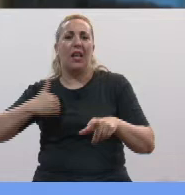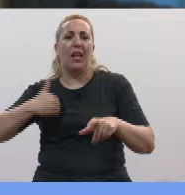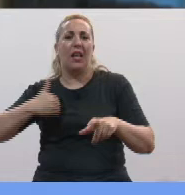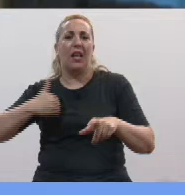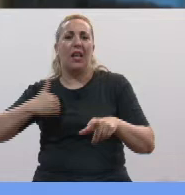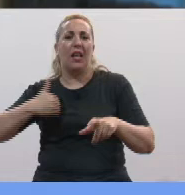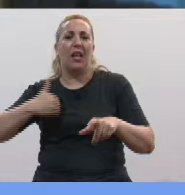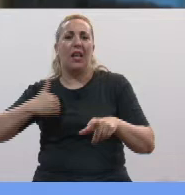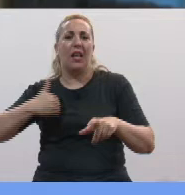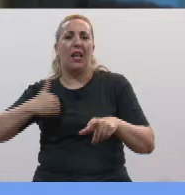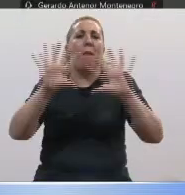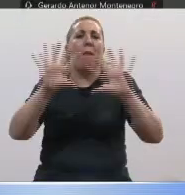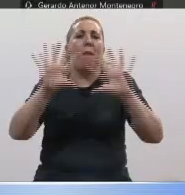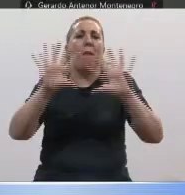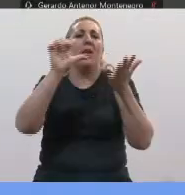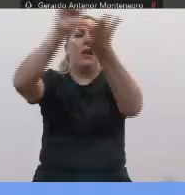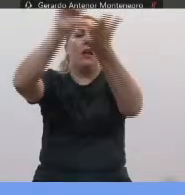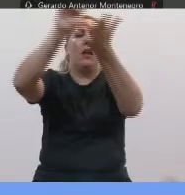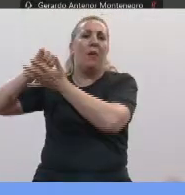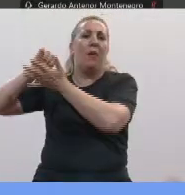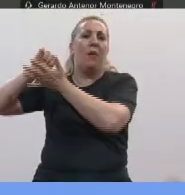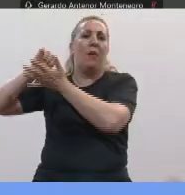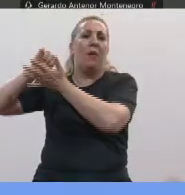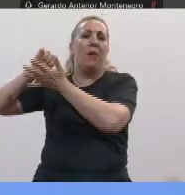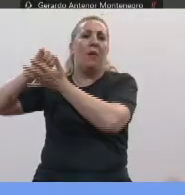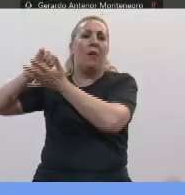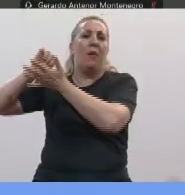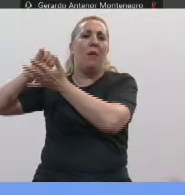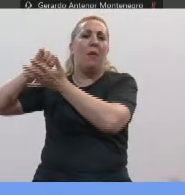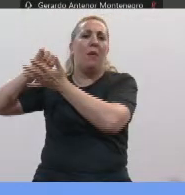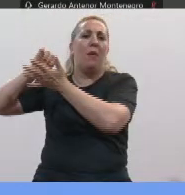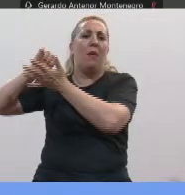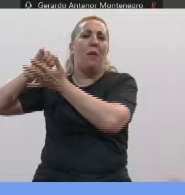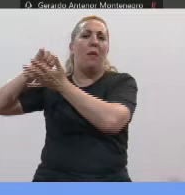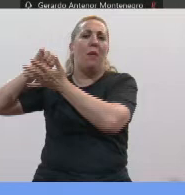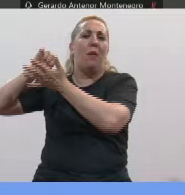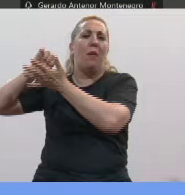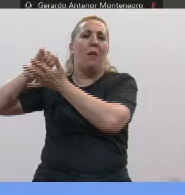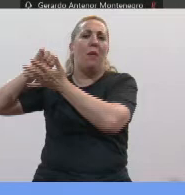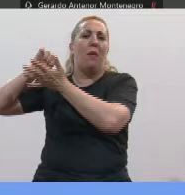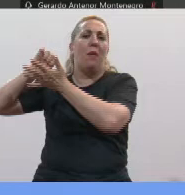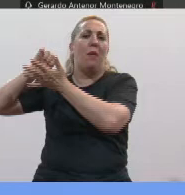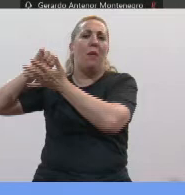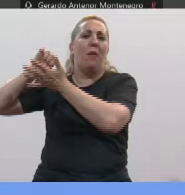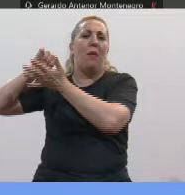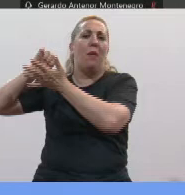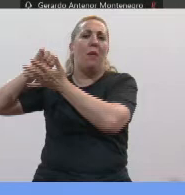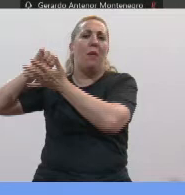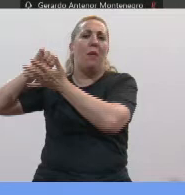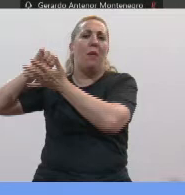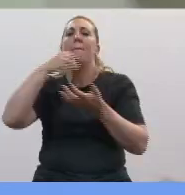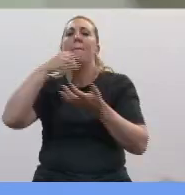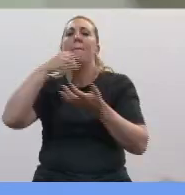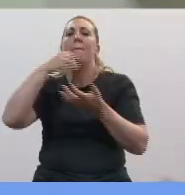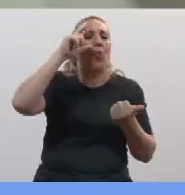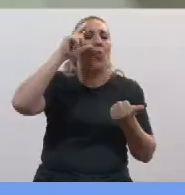del mundo y que le pregunten a uno de dónde es, y uno dice Argentina, ¡ah, Maradona! Eso en cualquier parte, en China, en